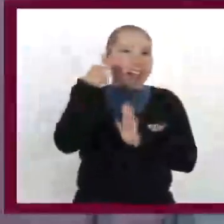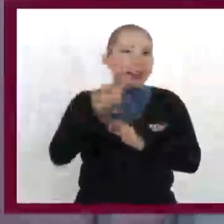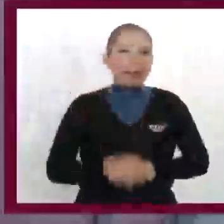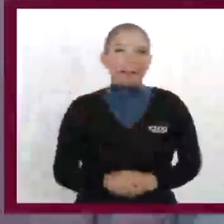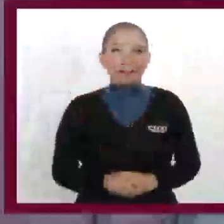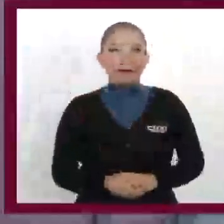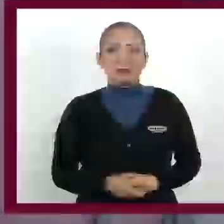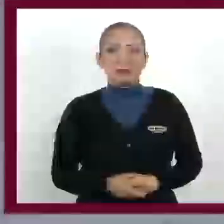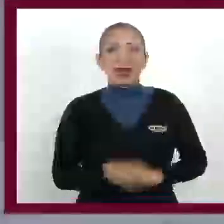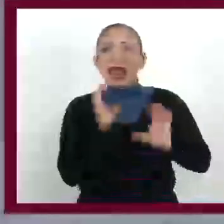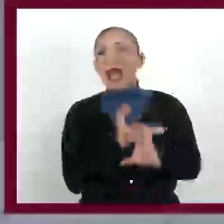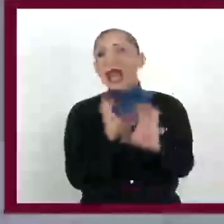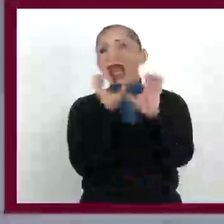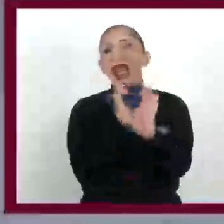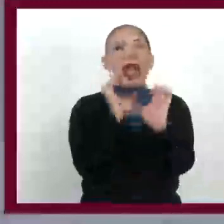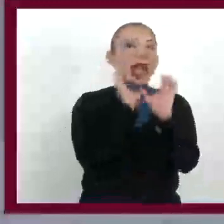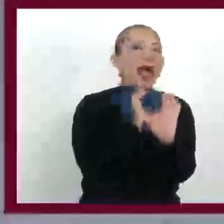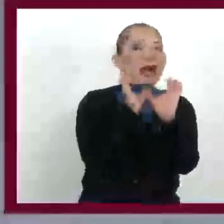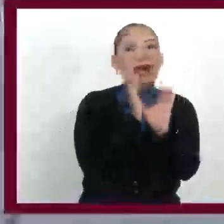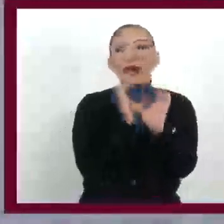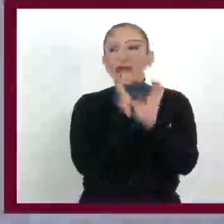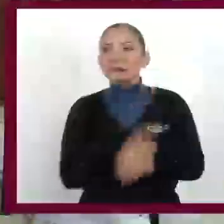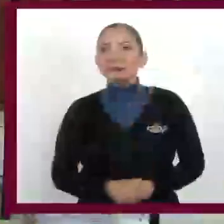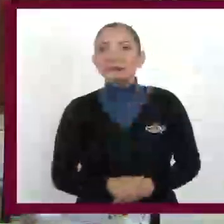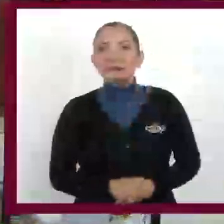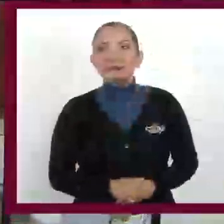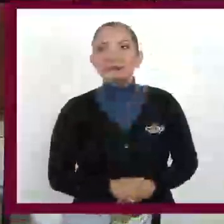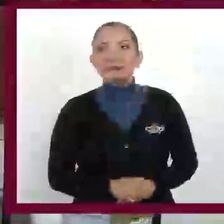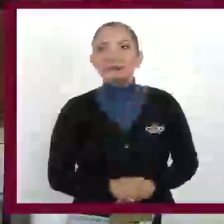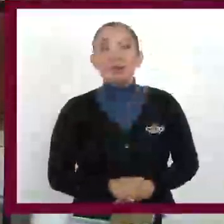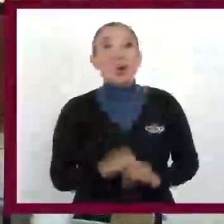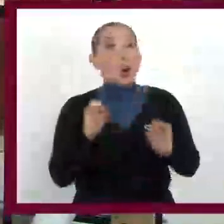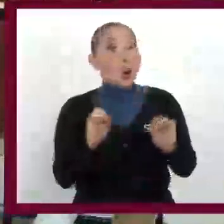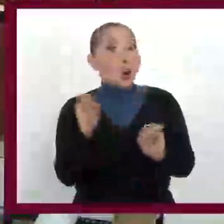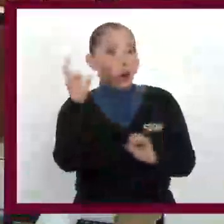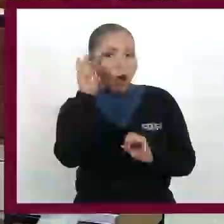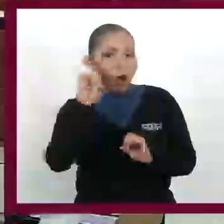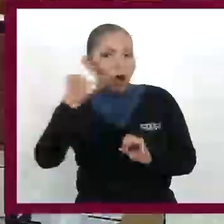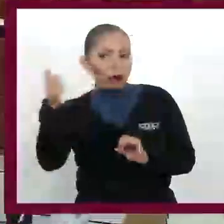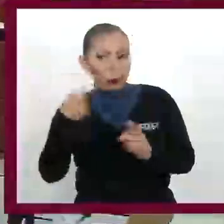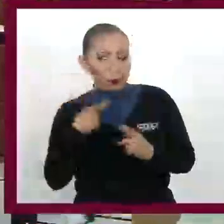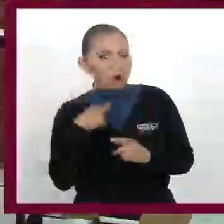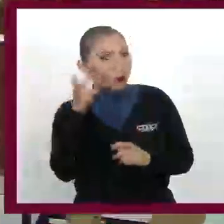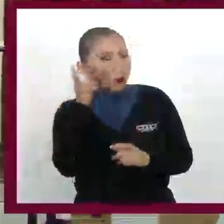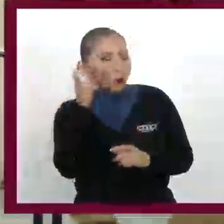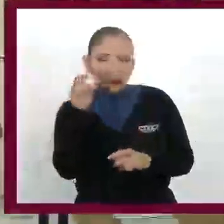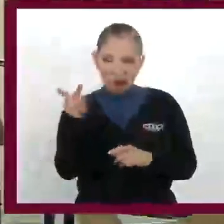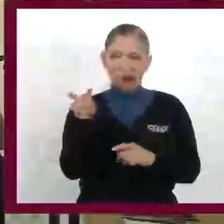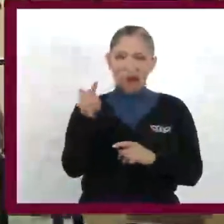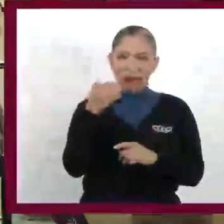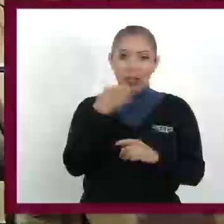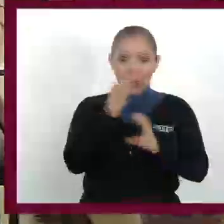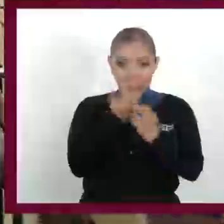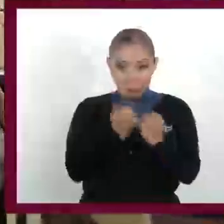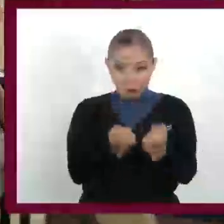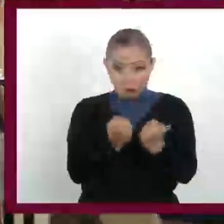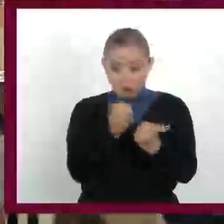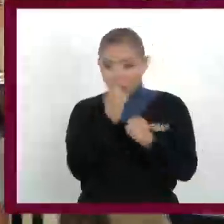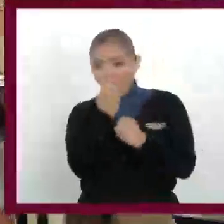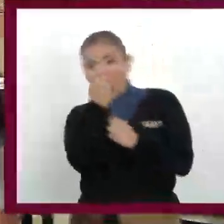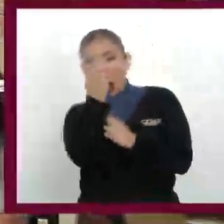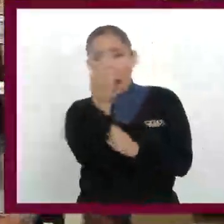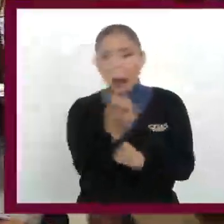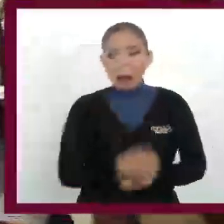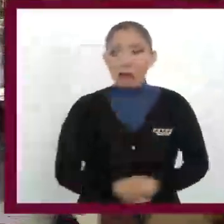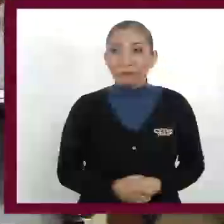Shake it up, oh, oh. O cuando oyes cómo cantan los demás. Si lo hacen fuerte.